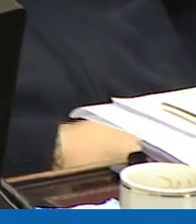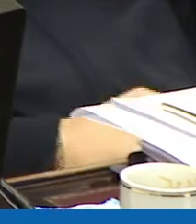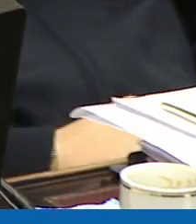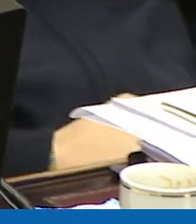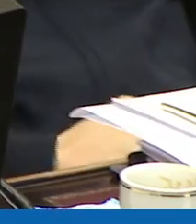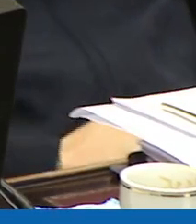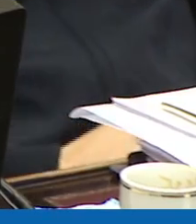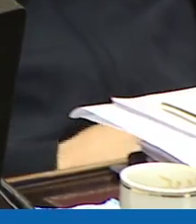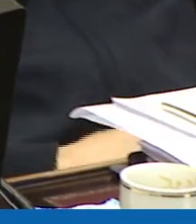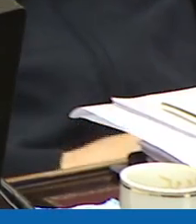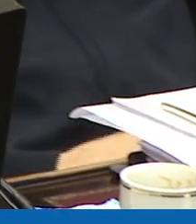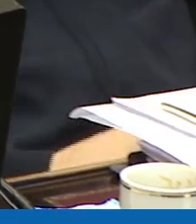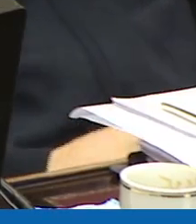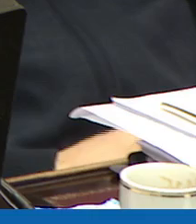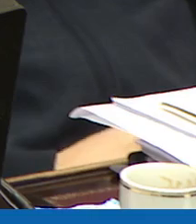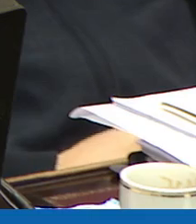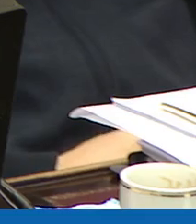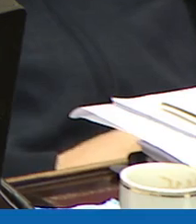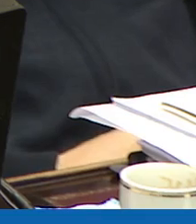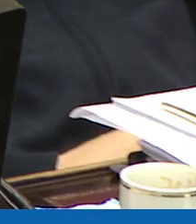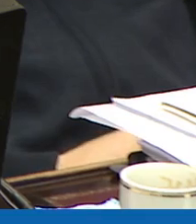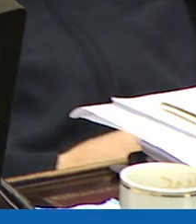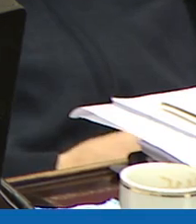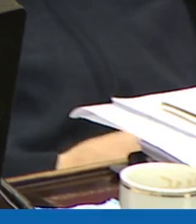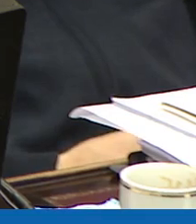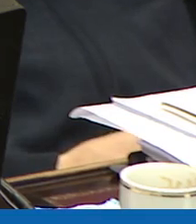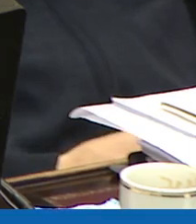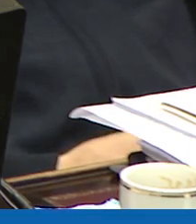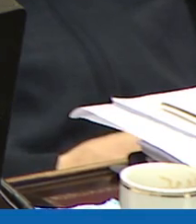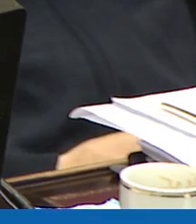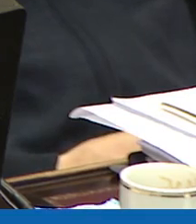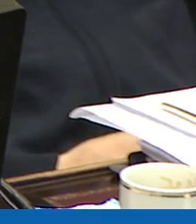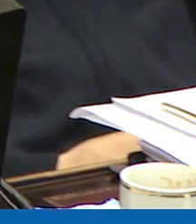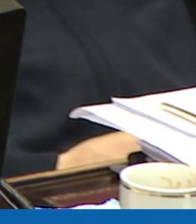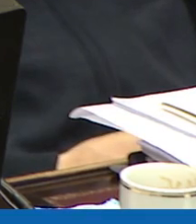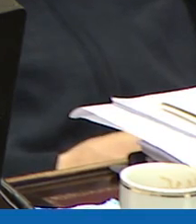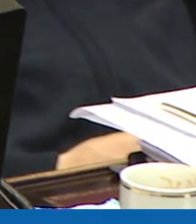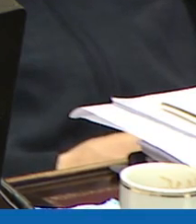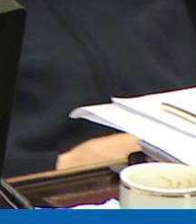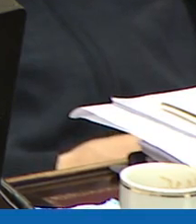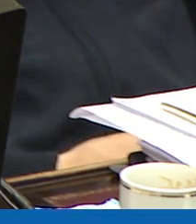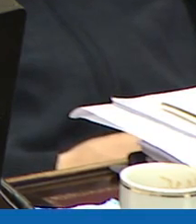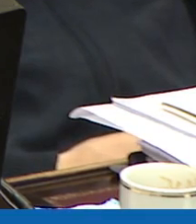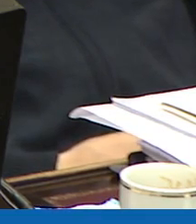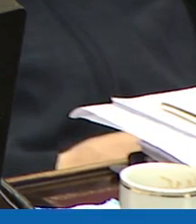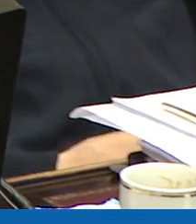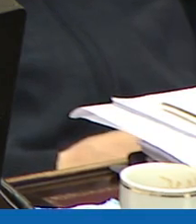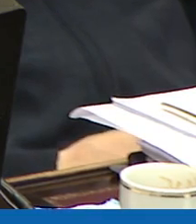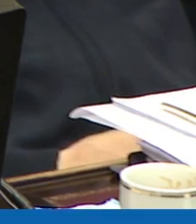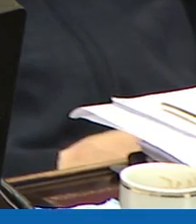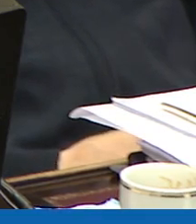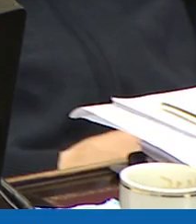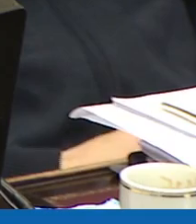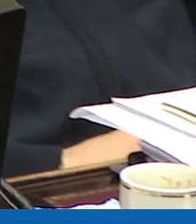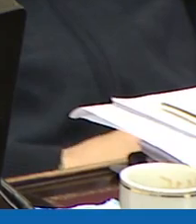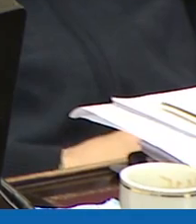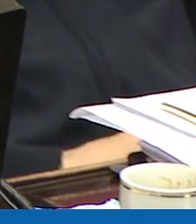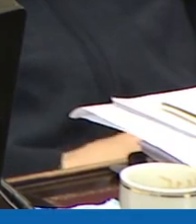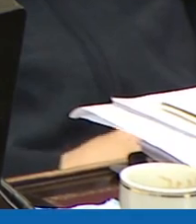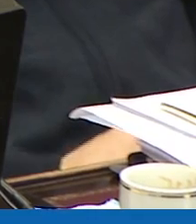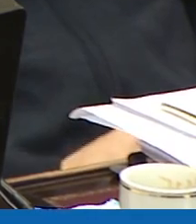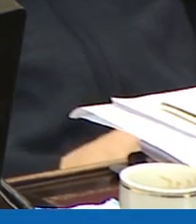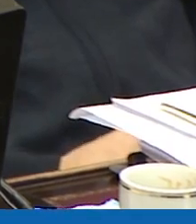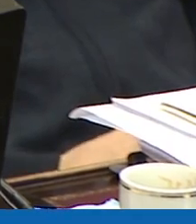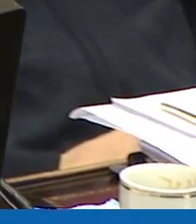la cual tengo documentada, si quieren se las expongo, donde se dejó claro que este proyecto iba a tener modificaciones